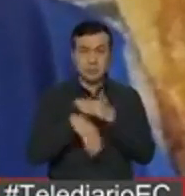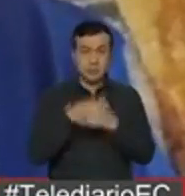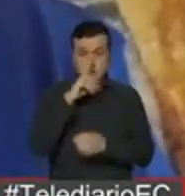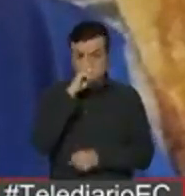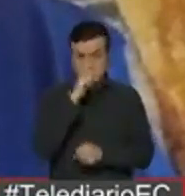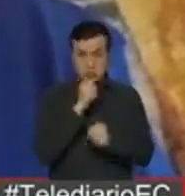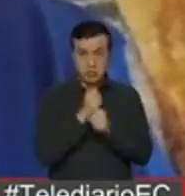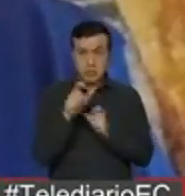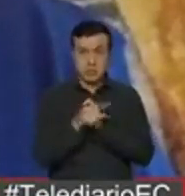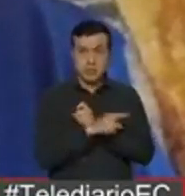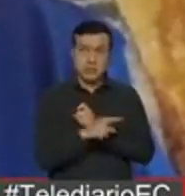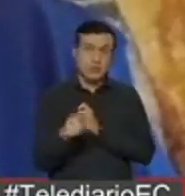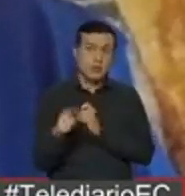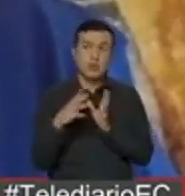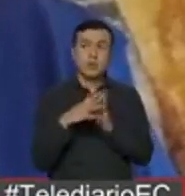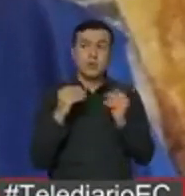personal